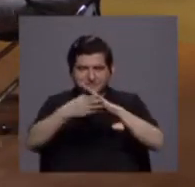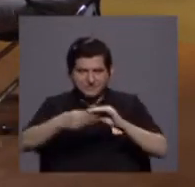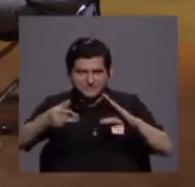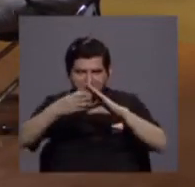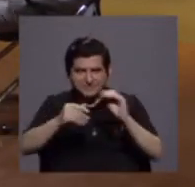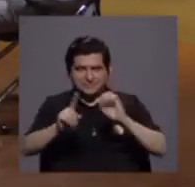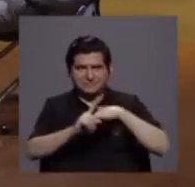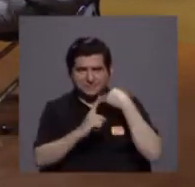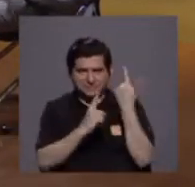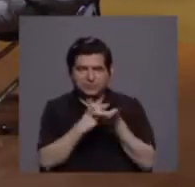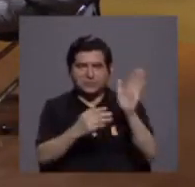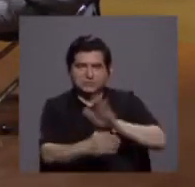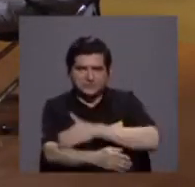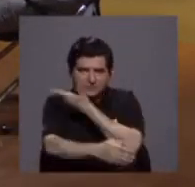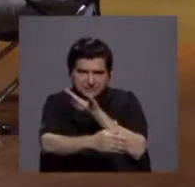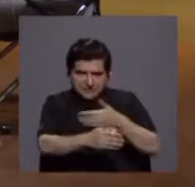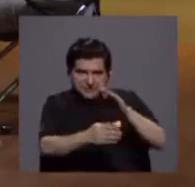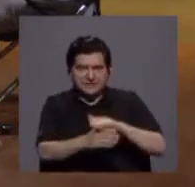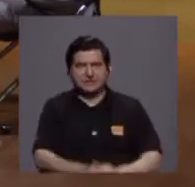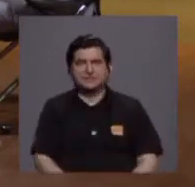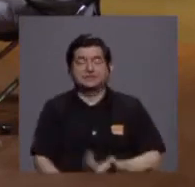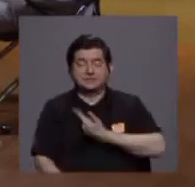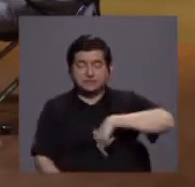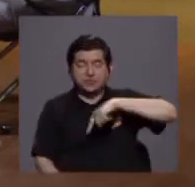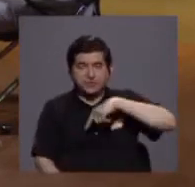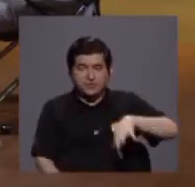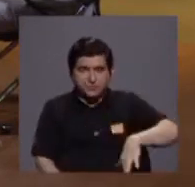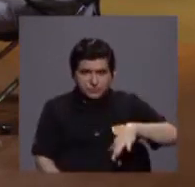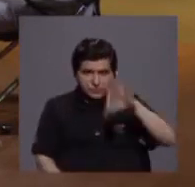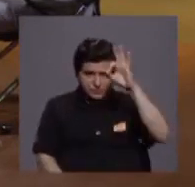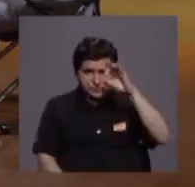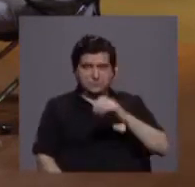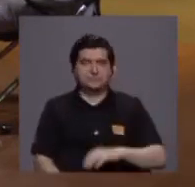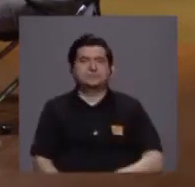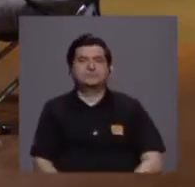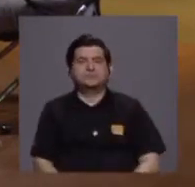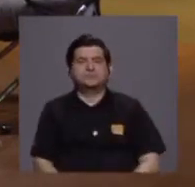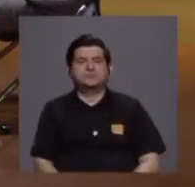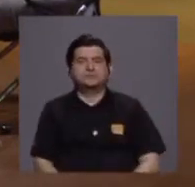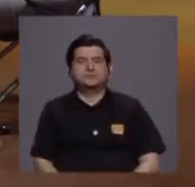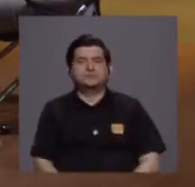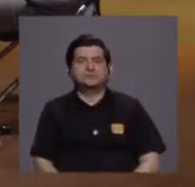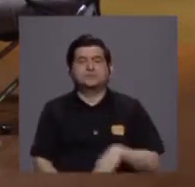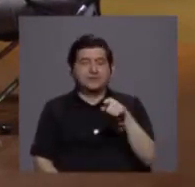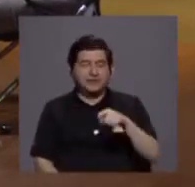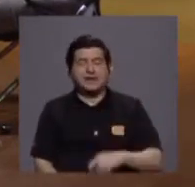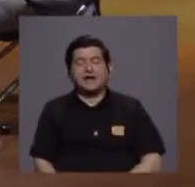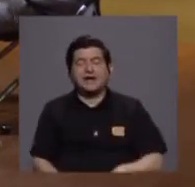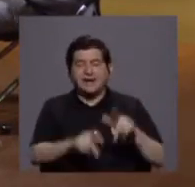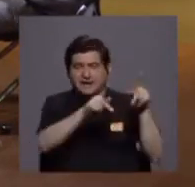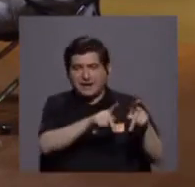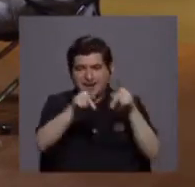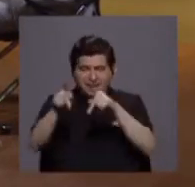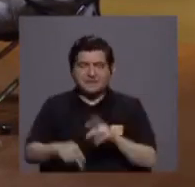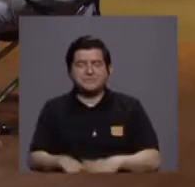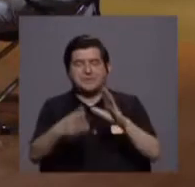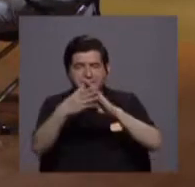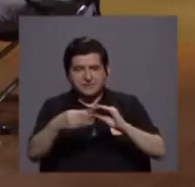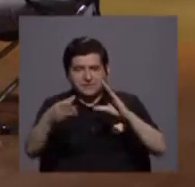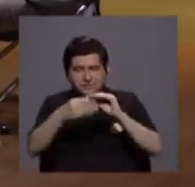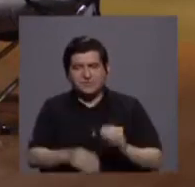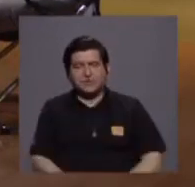de socialización musical y fuimos descubriendo en la locación sociocorporal de las personas que hicieron las